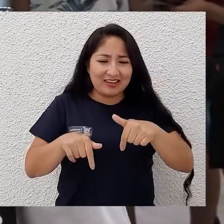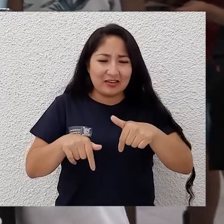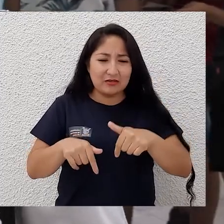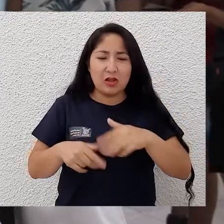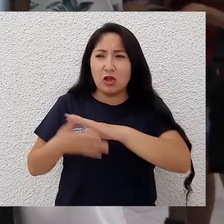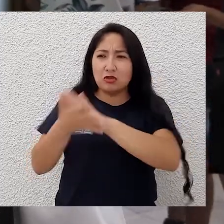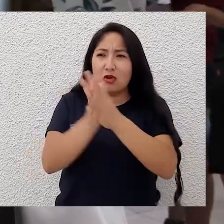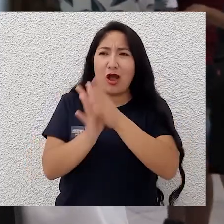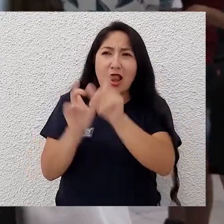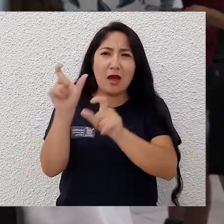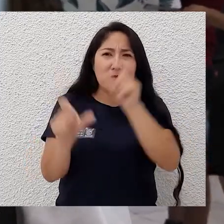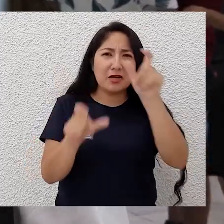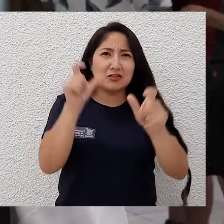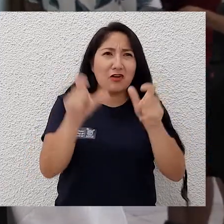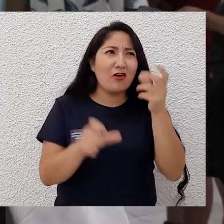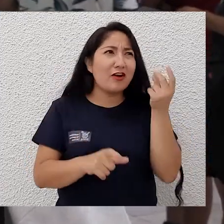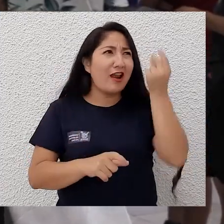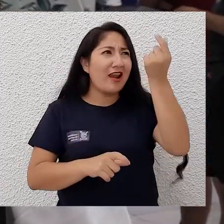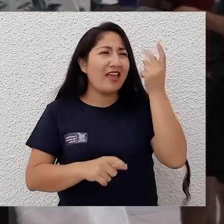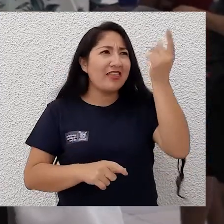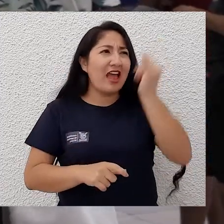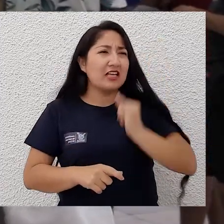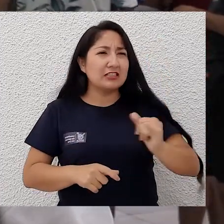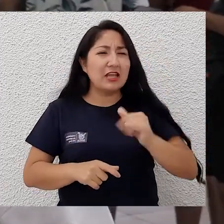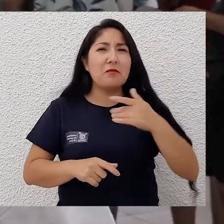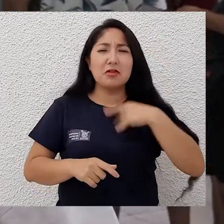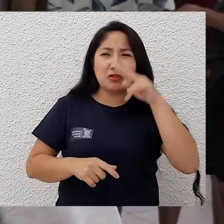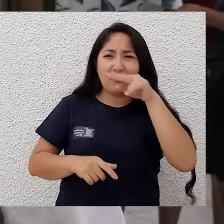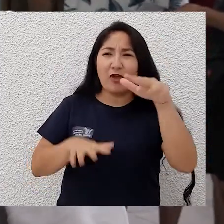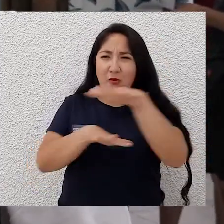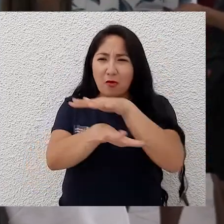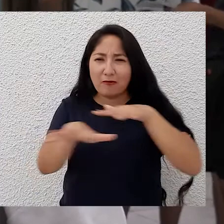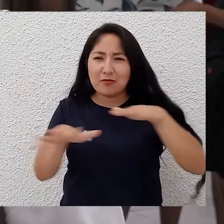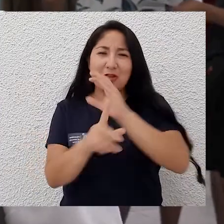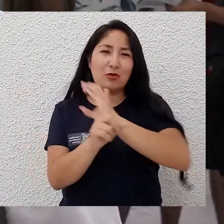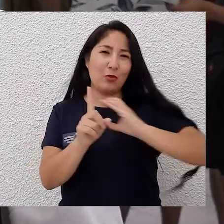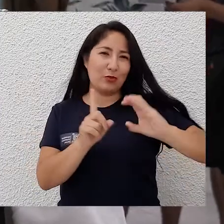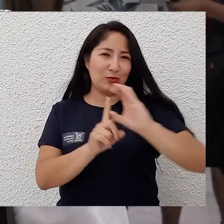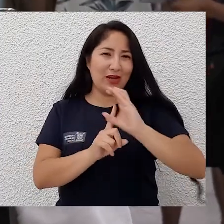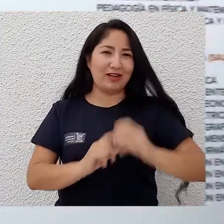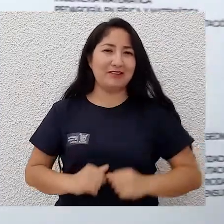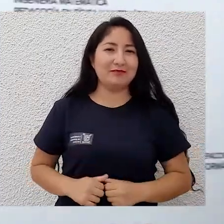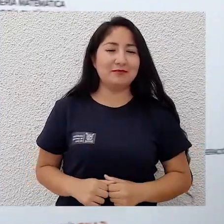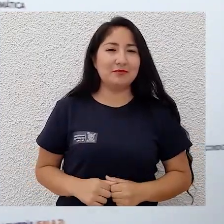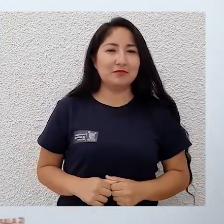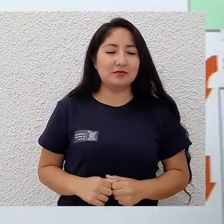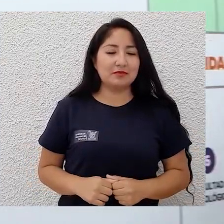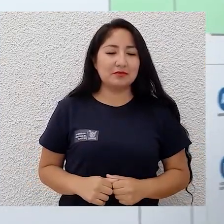toda la gente y las iniciativas que hay siempre, los movimientos culturales sobre todo.